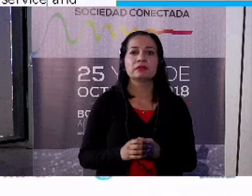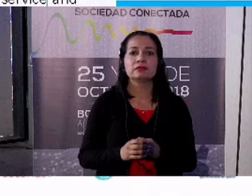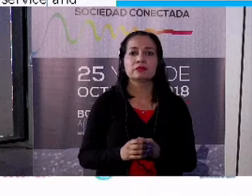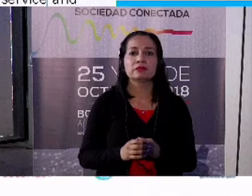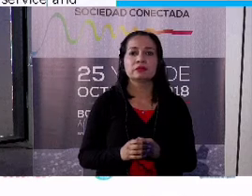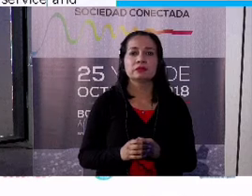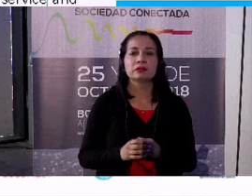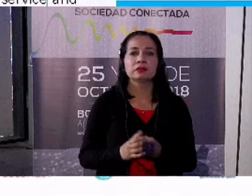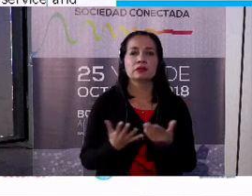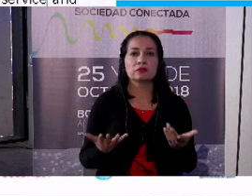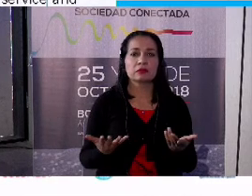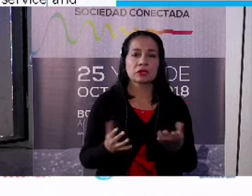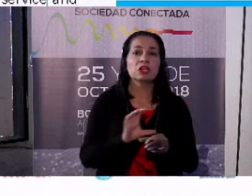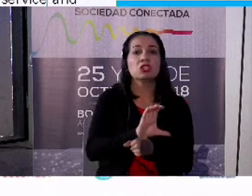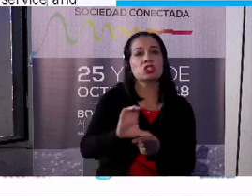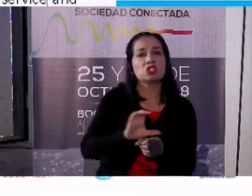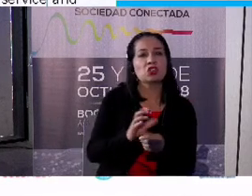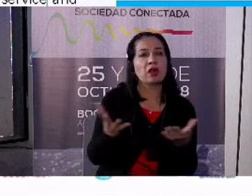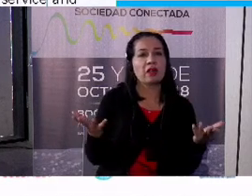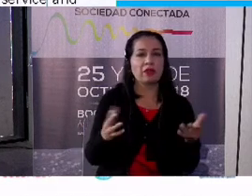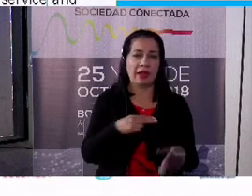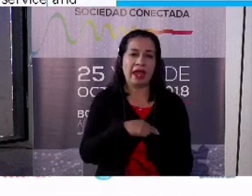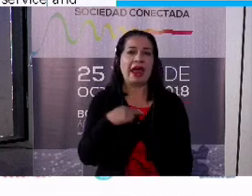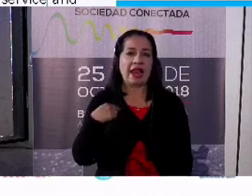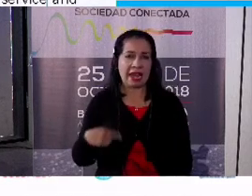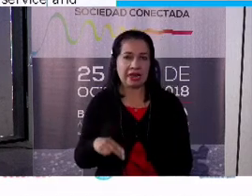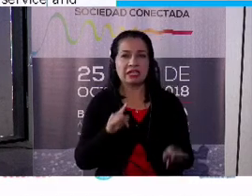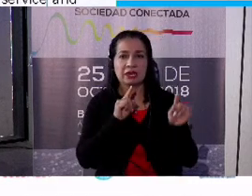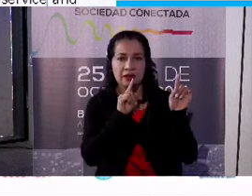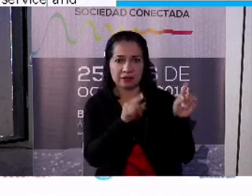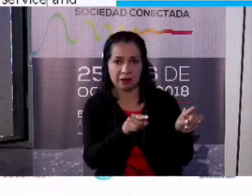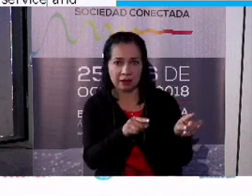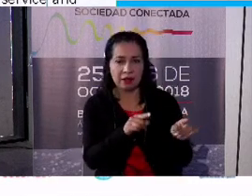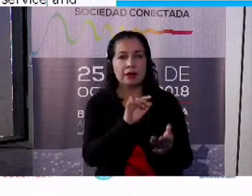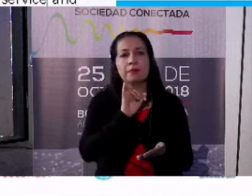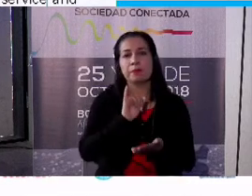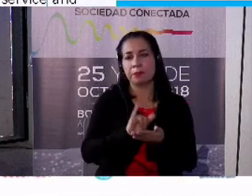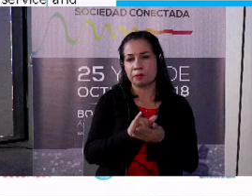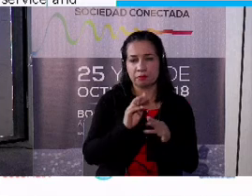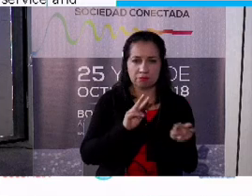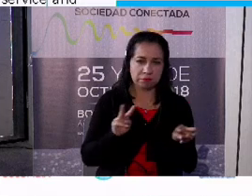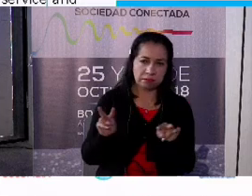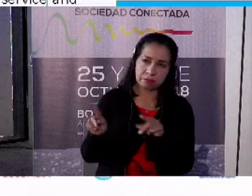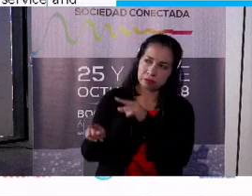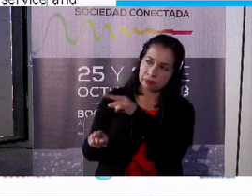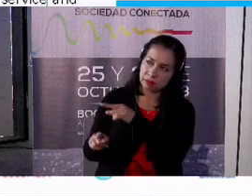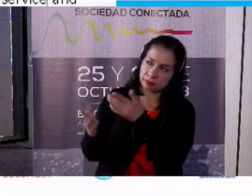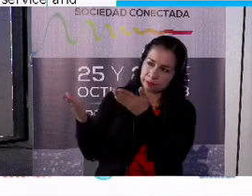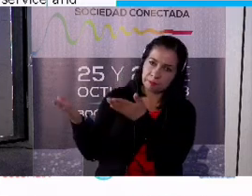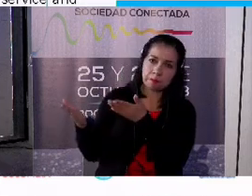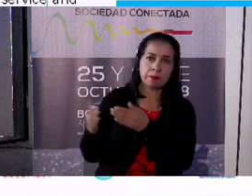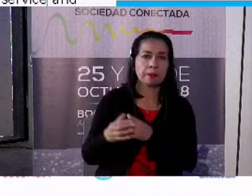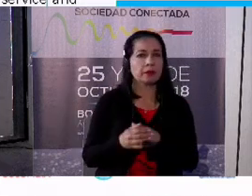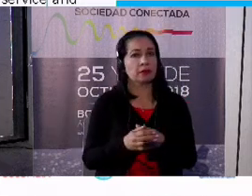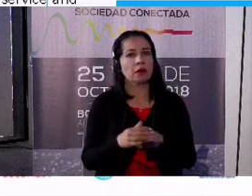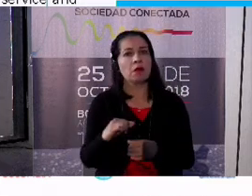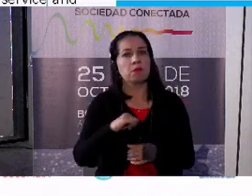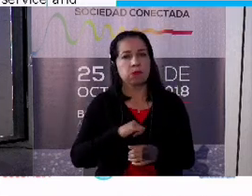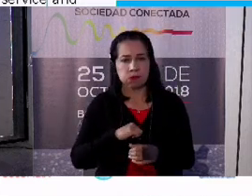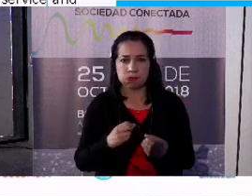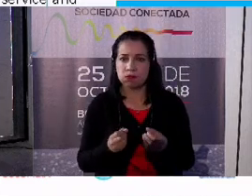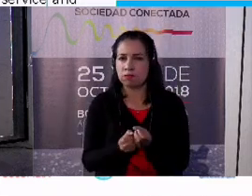en una ciudad de la china como pueden ver básicamente tenemos